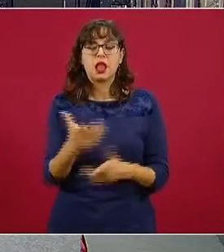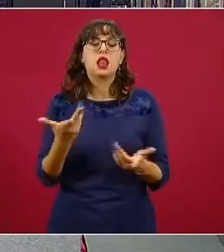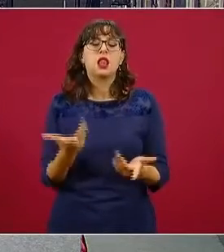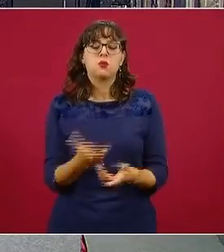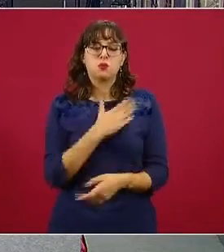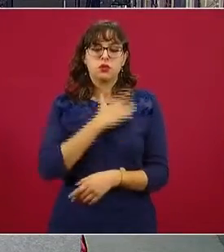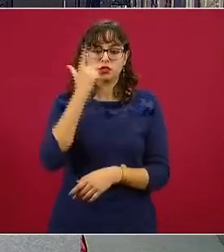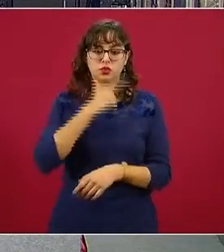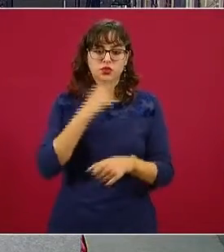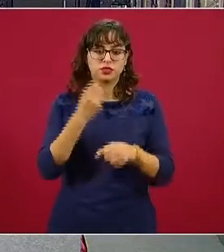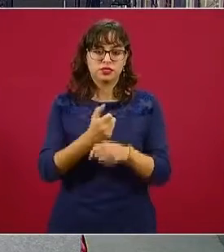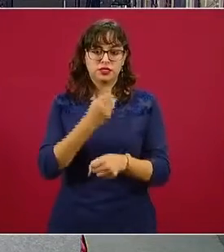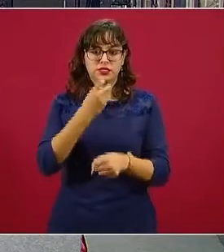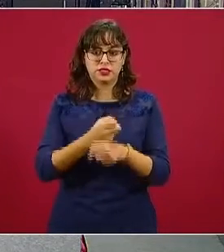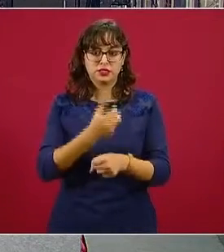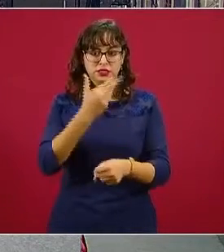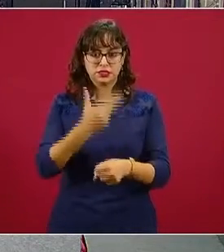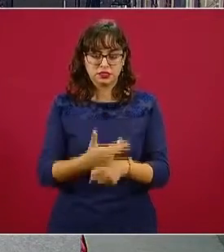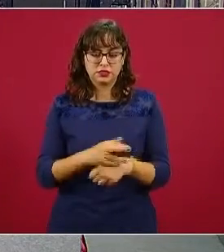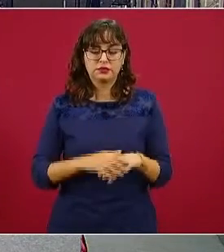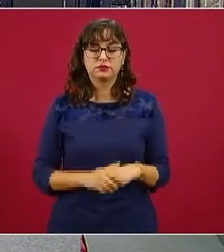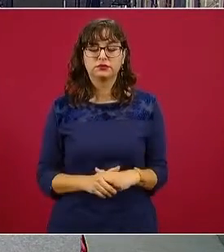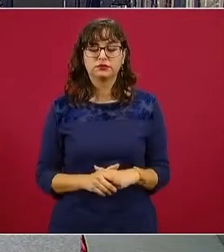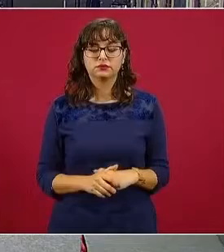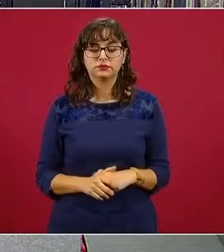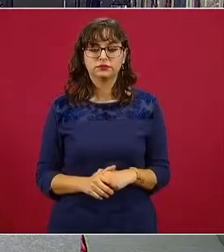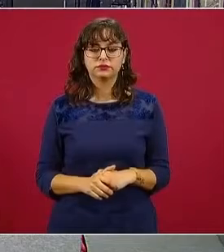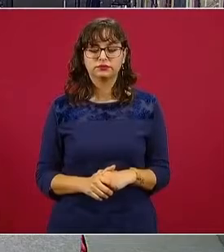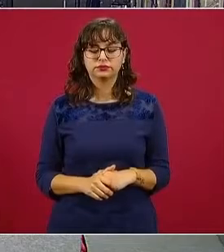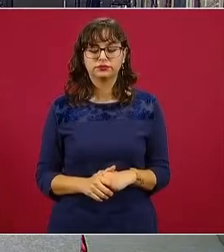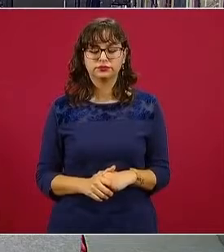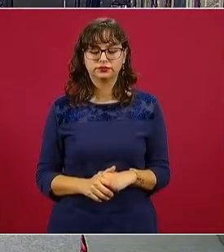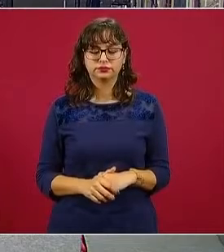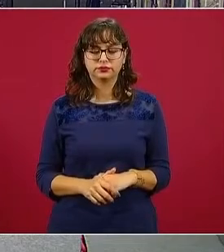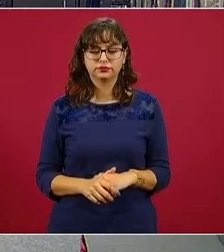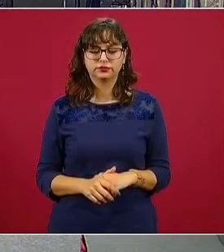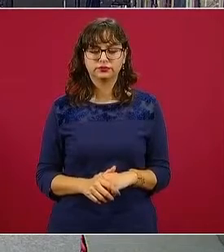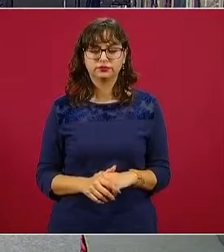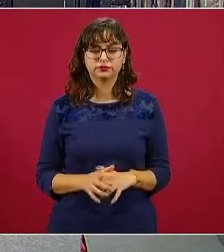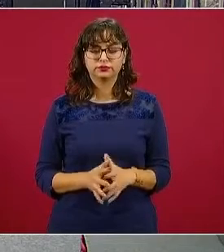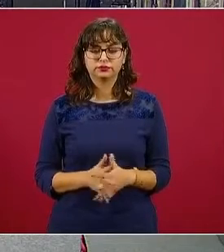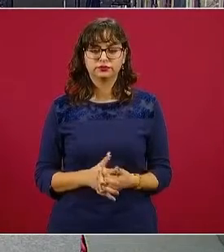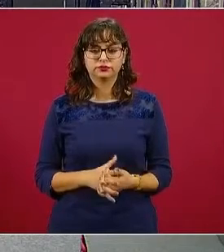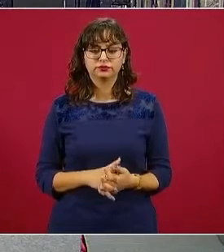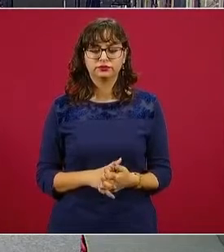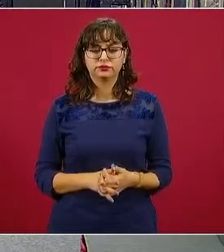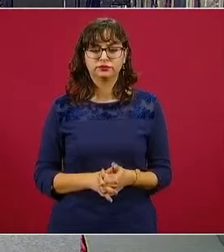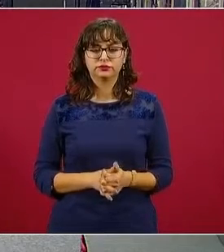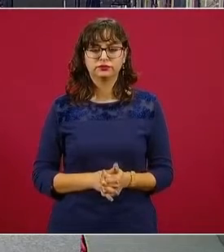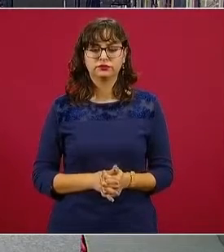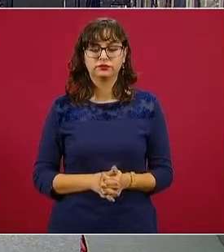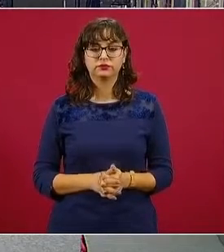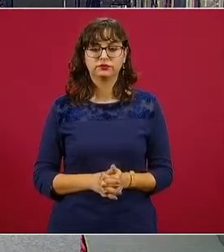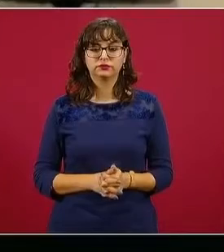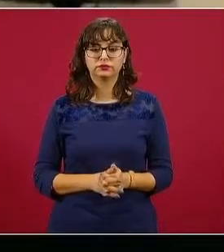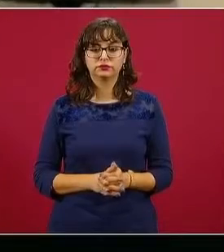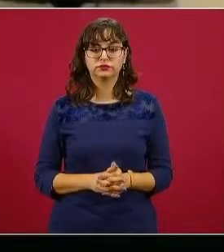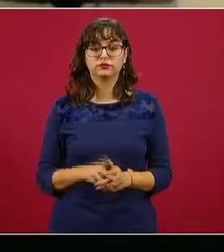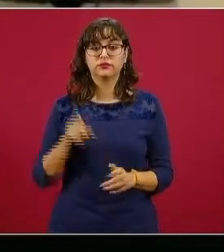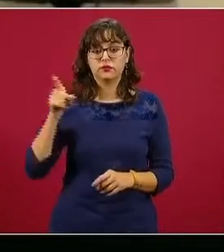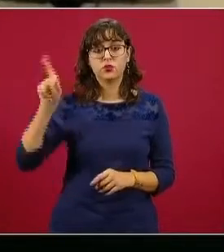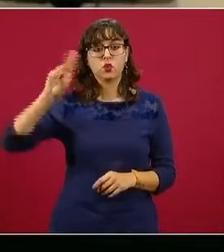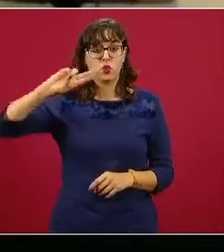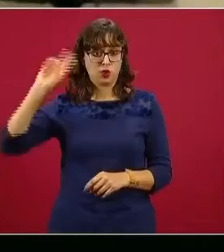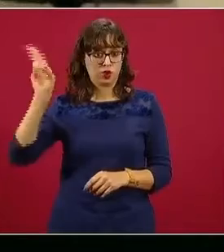Ridaura. Buenas noches. Hay un trabajo de investigación de la Universidad Autónoma de